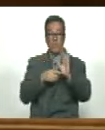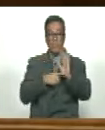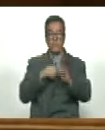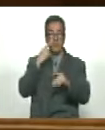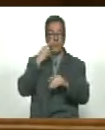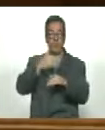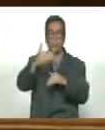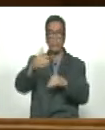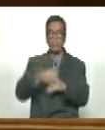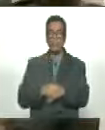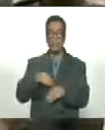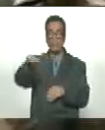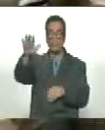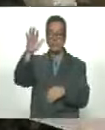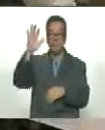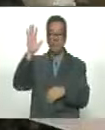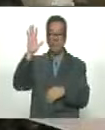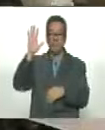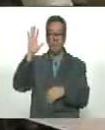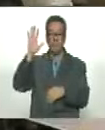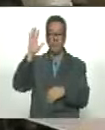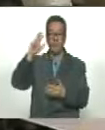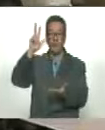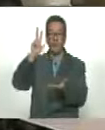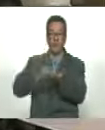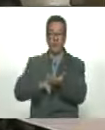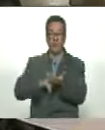con la señal de costumbre.